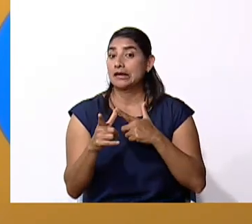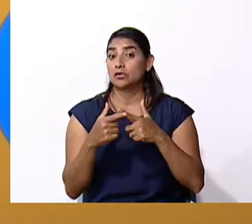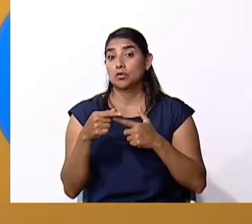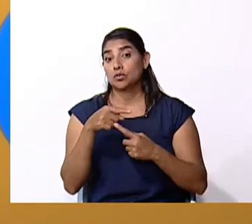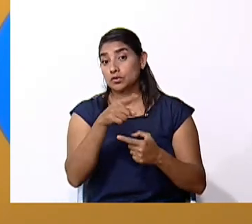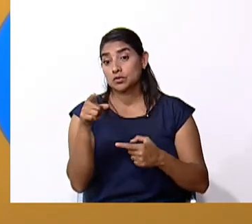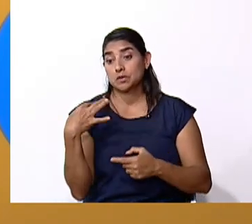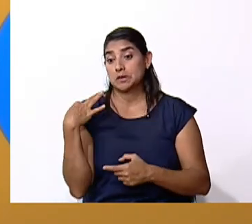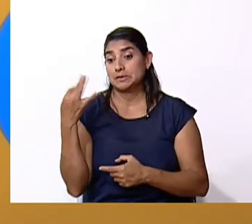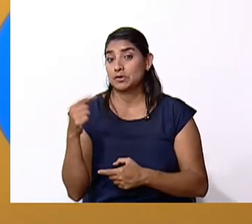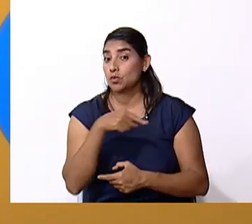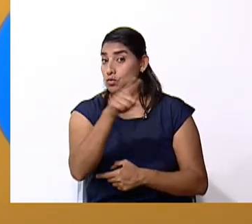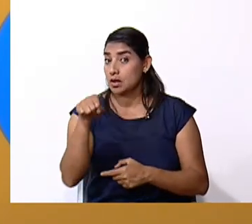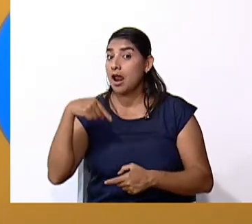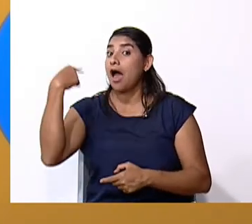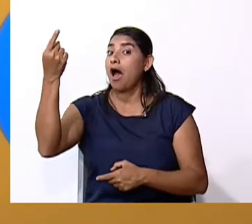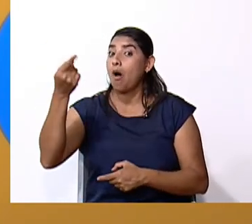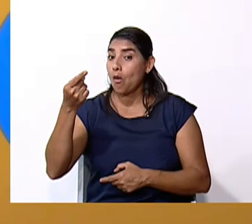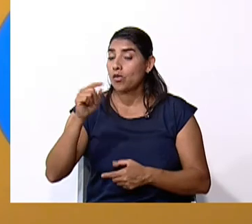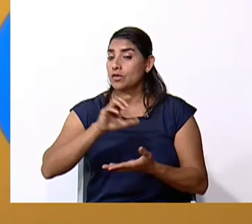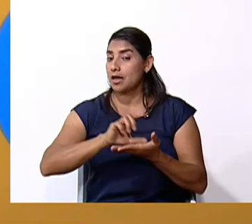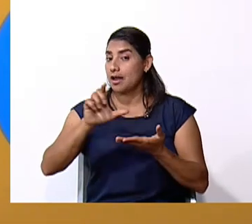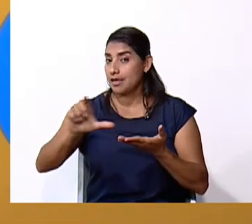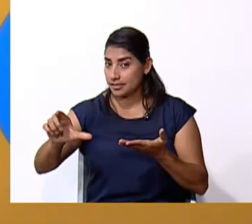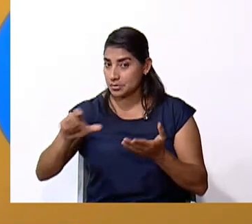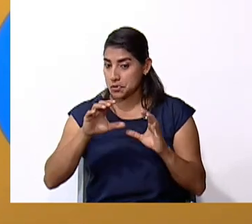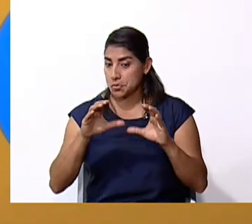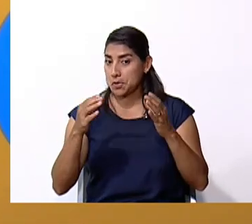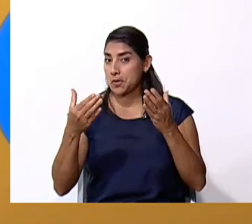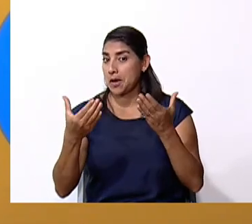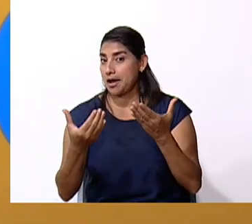yo los voy a esperar la próxima lección